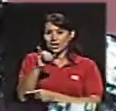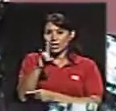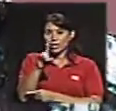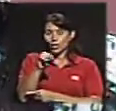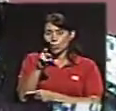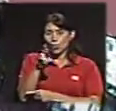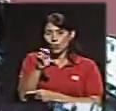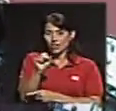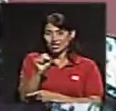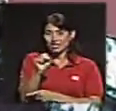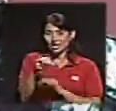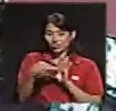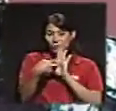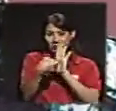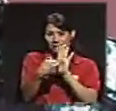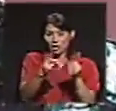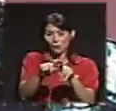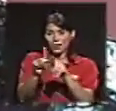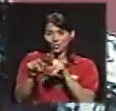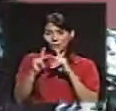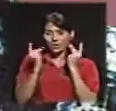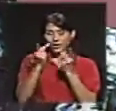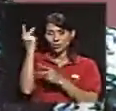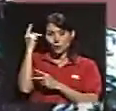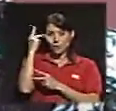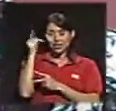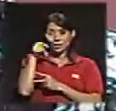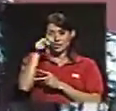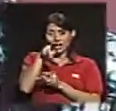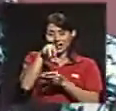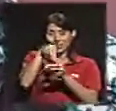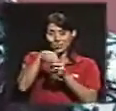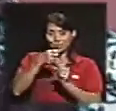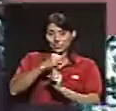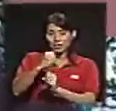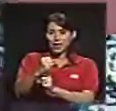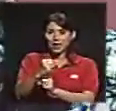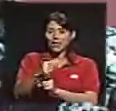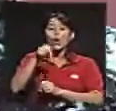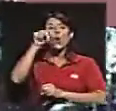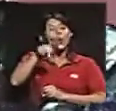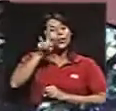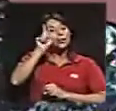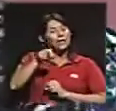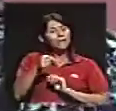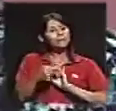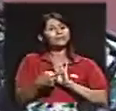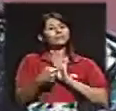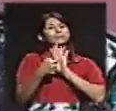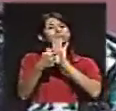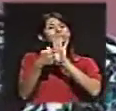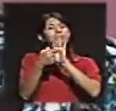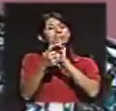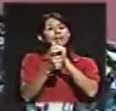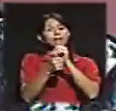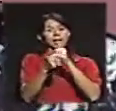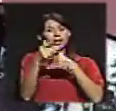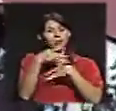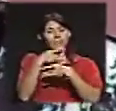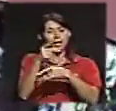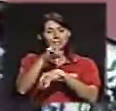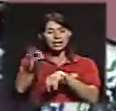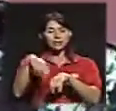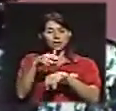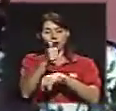ahí representados por varios partidos políticos, hoy antepongan el interés nacional sobre el interés particular.